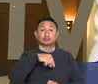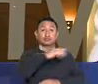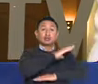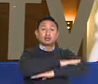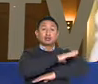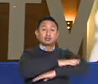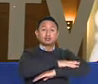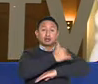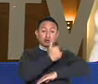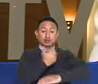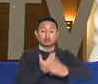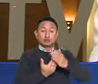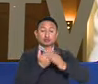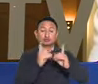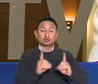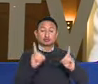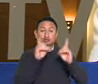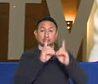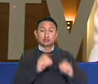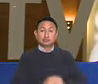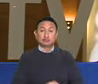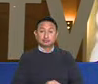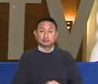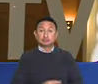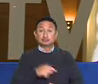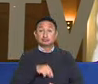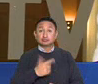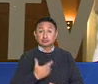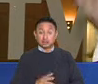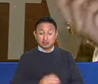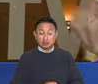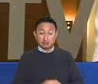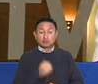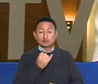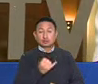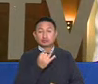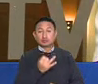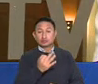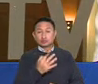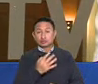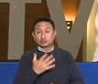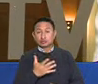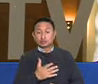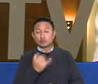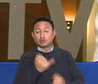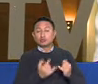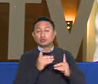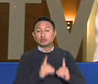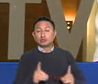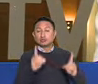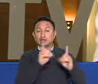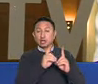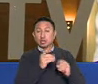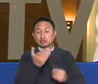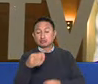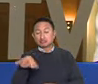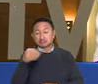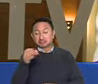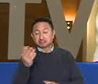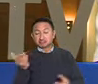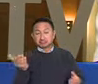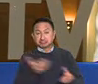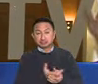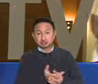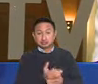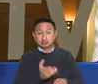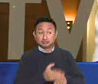plataforma, actualizando, por supuesto, ya se está realizando el conteo nada más de los datos, de las papeletas, y como les